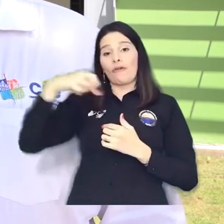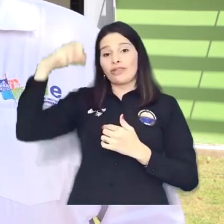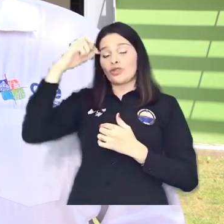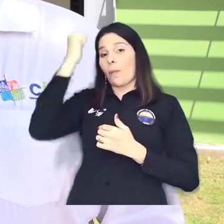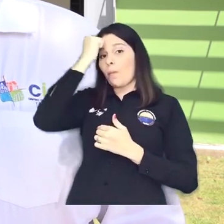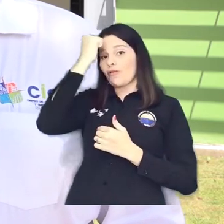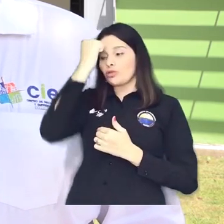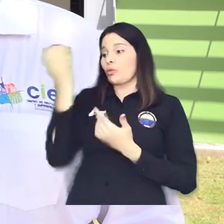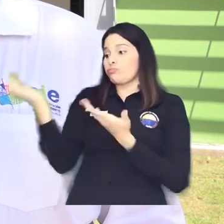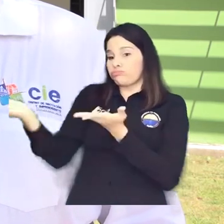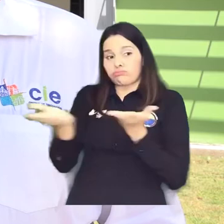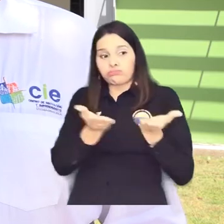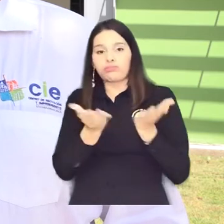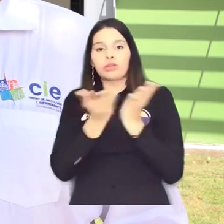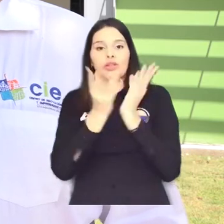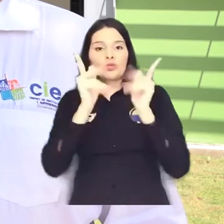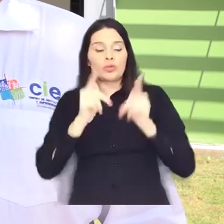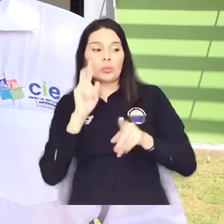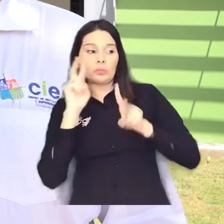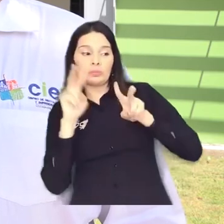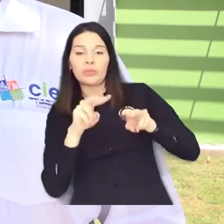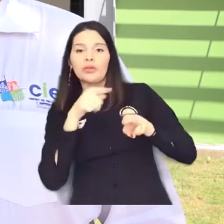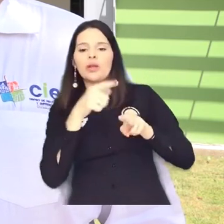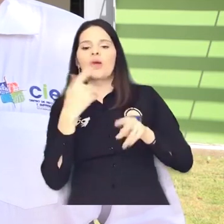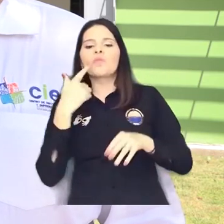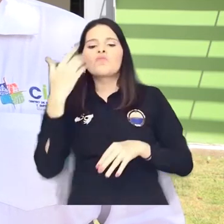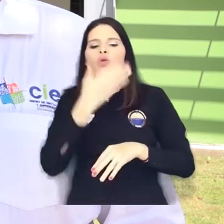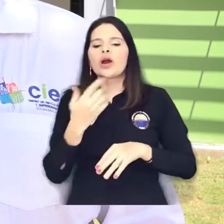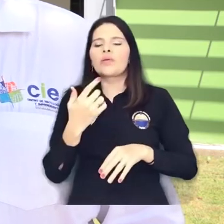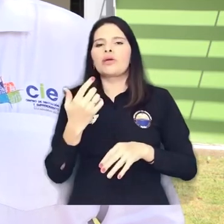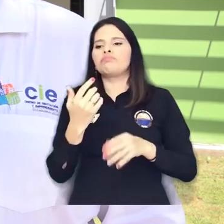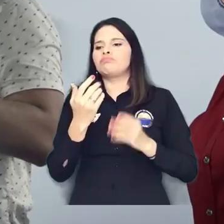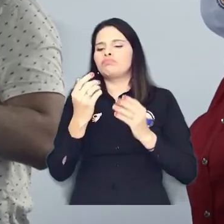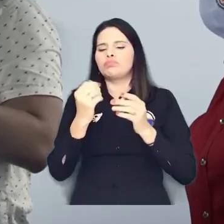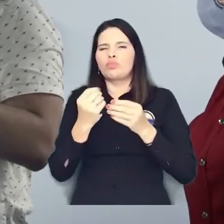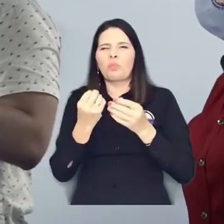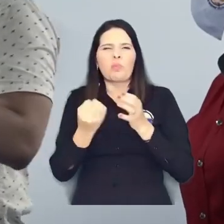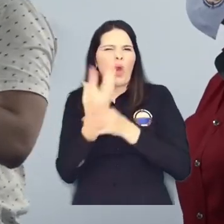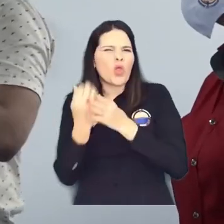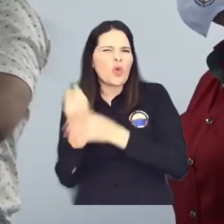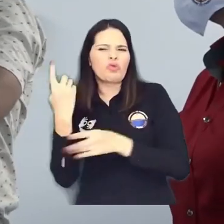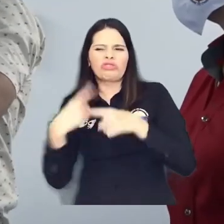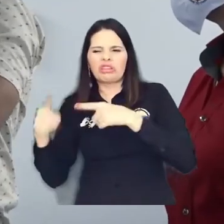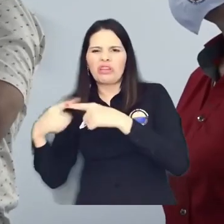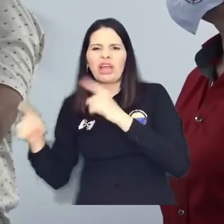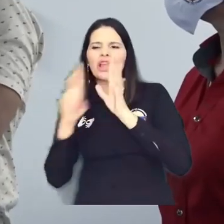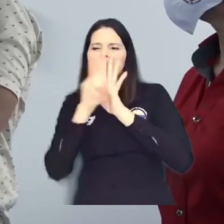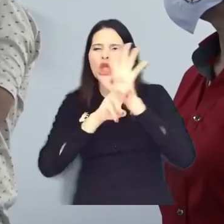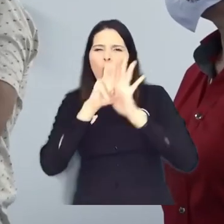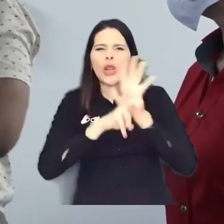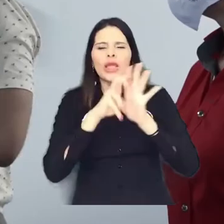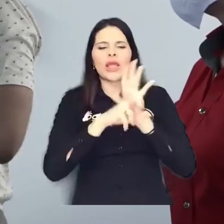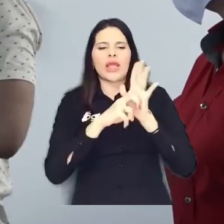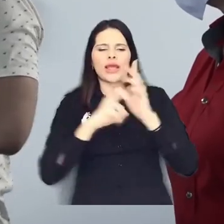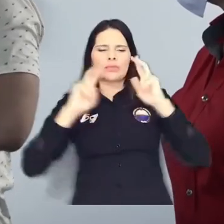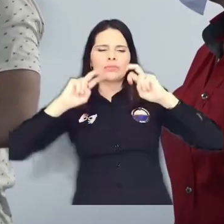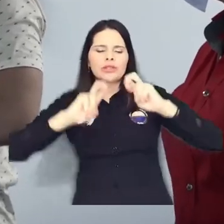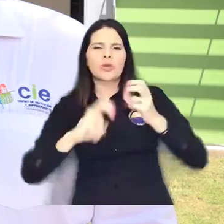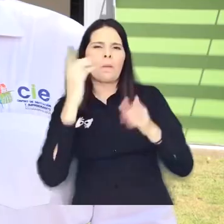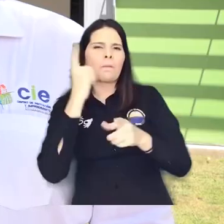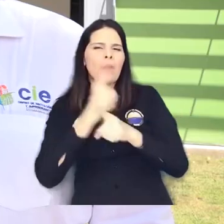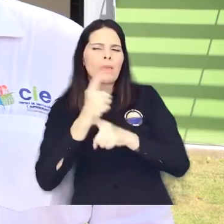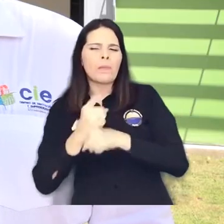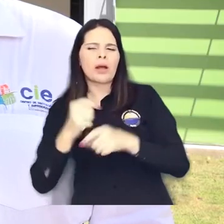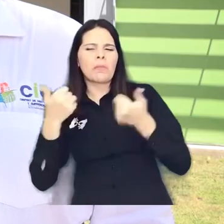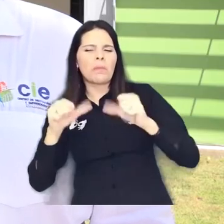traigan a sus estudiantes a probar sus productos a validar sus teorías a validar sus hipótesis con este edificio